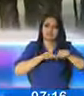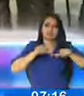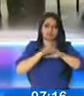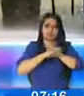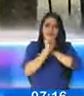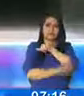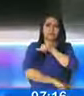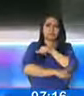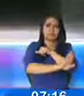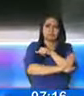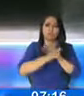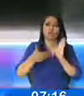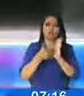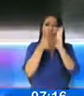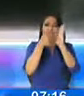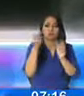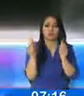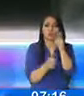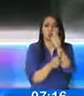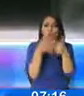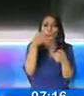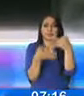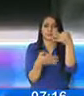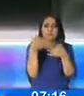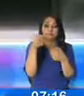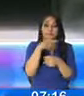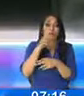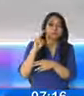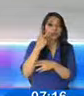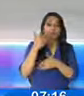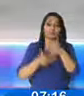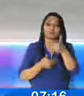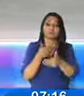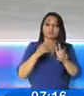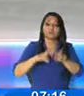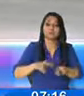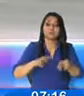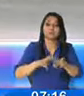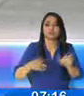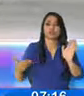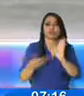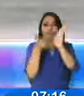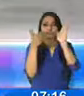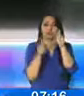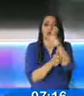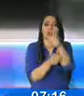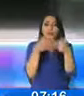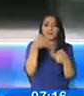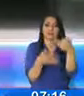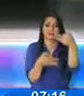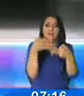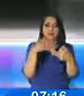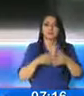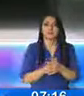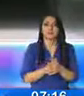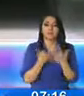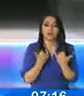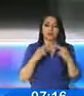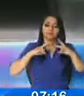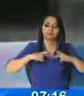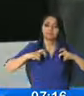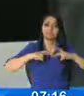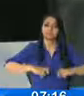Maldonado según informó jalk este sería el segundo proceso de investigación contra el conjuez un expediente de investigación